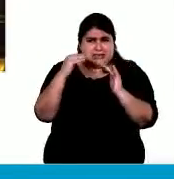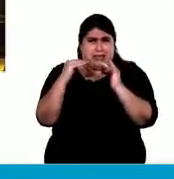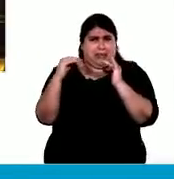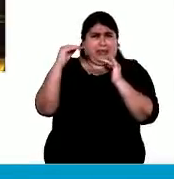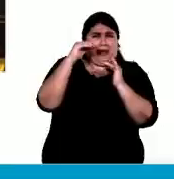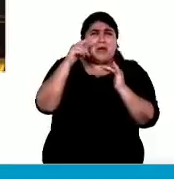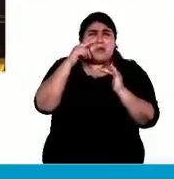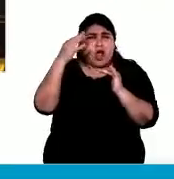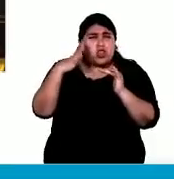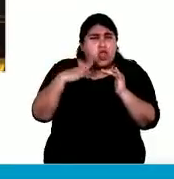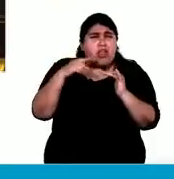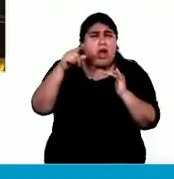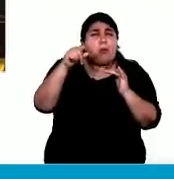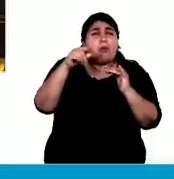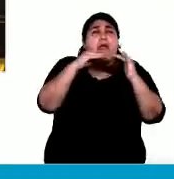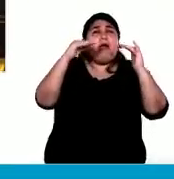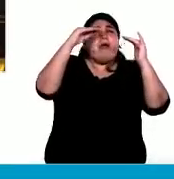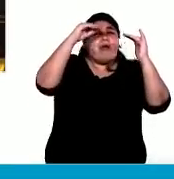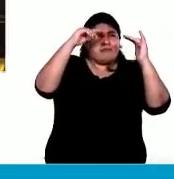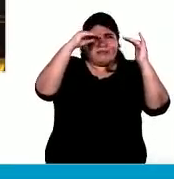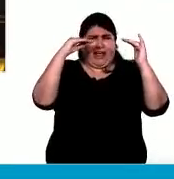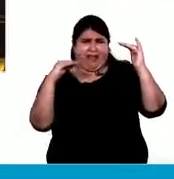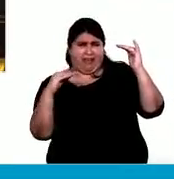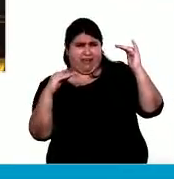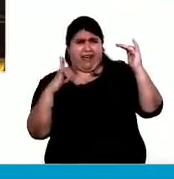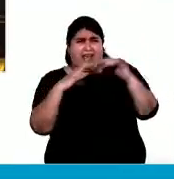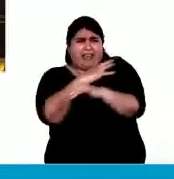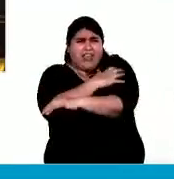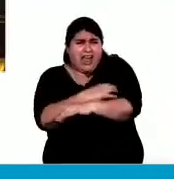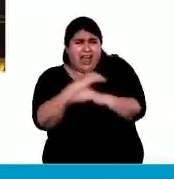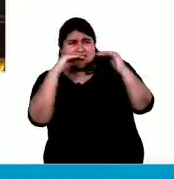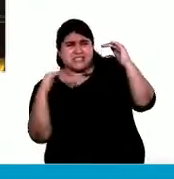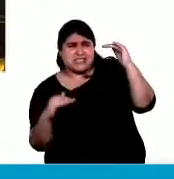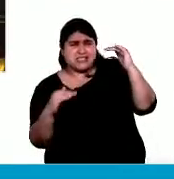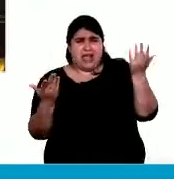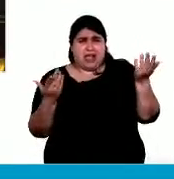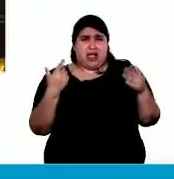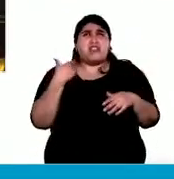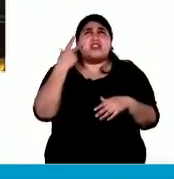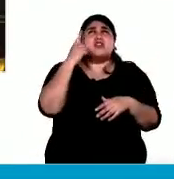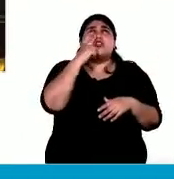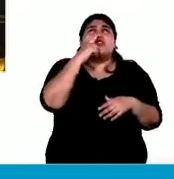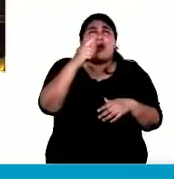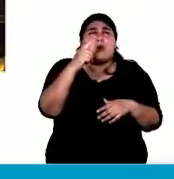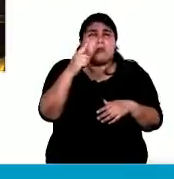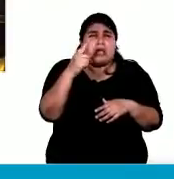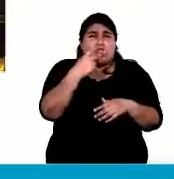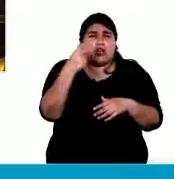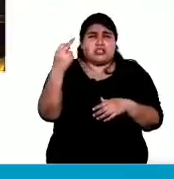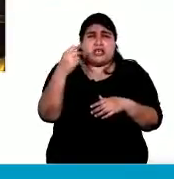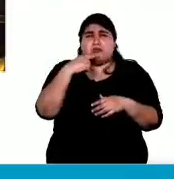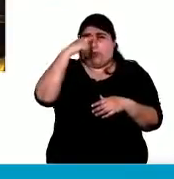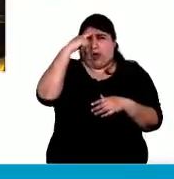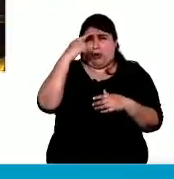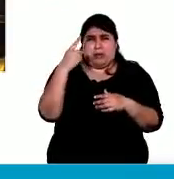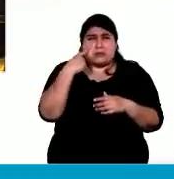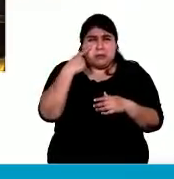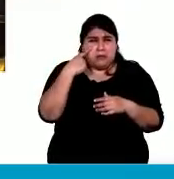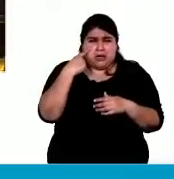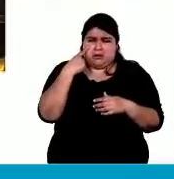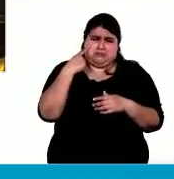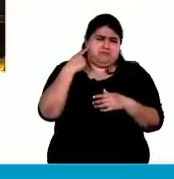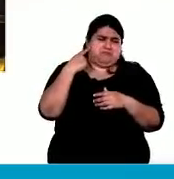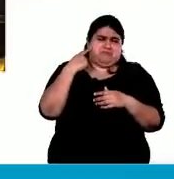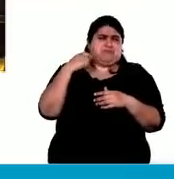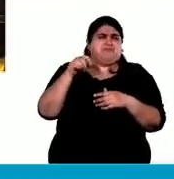que una familia puede sobrevivir con 18 mil 900 pesos por mes no solo que está muy lejos de